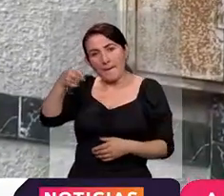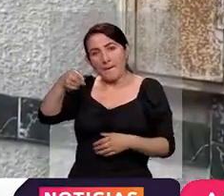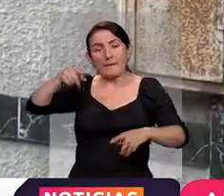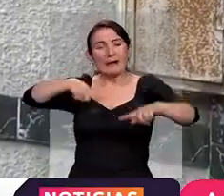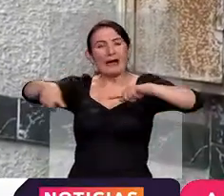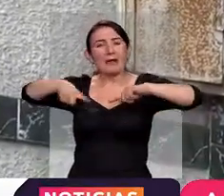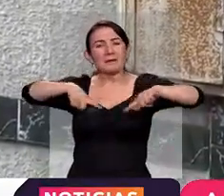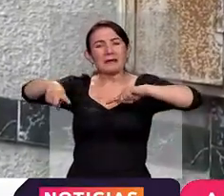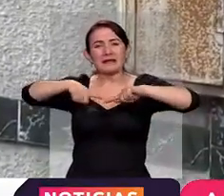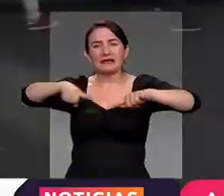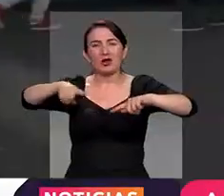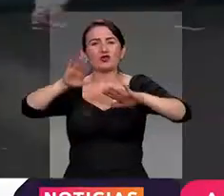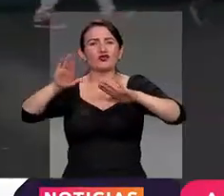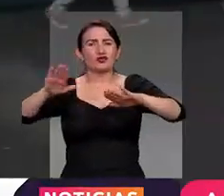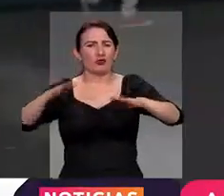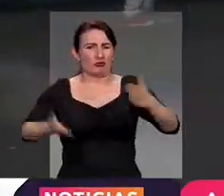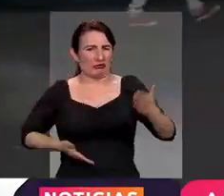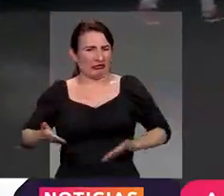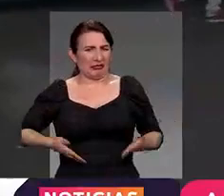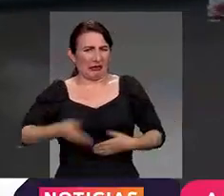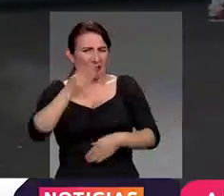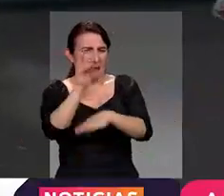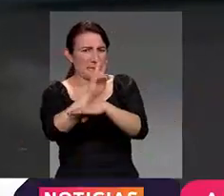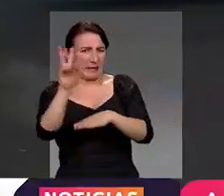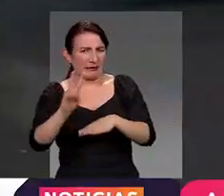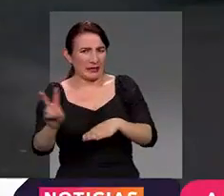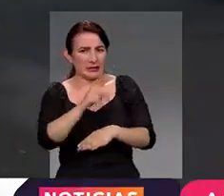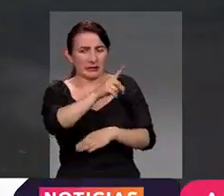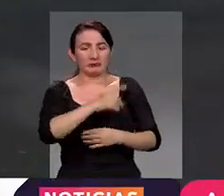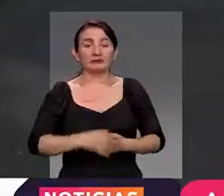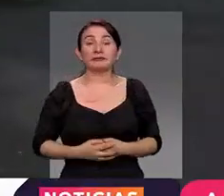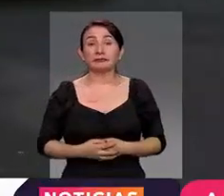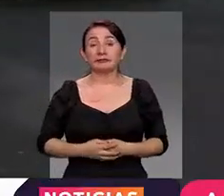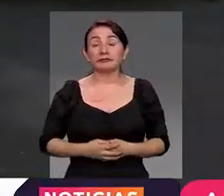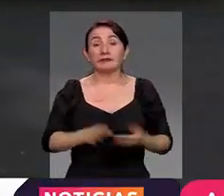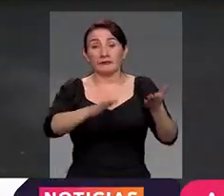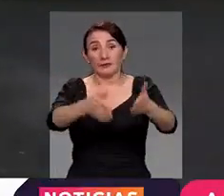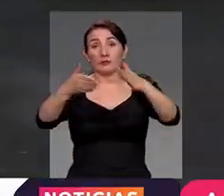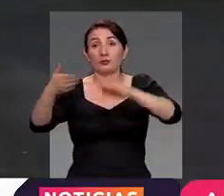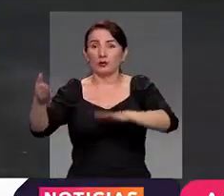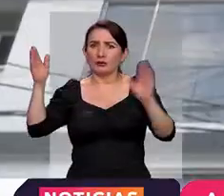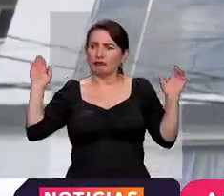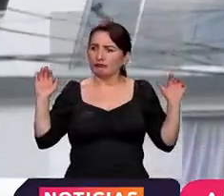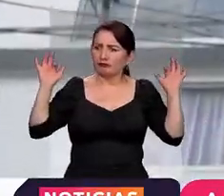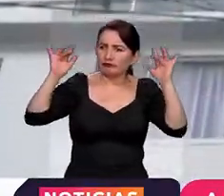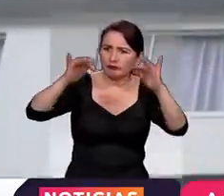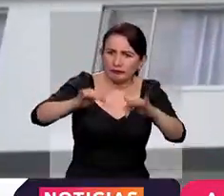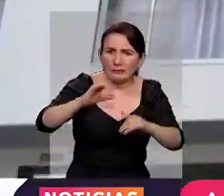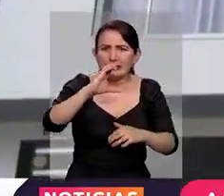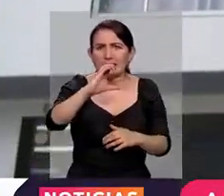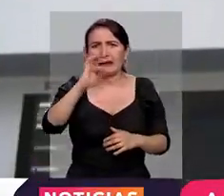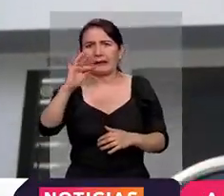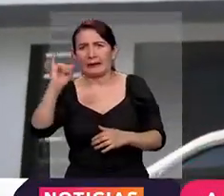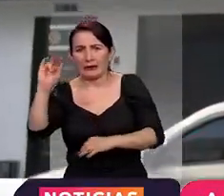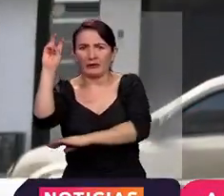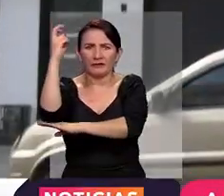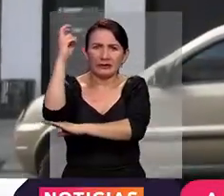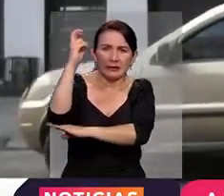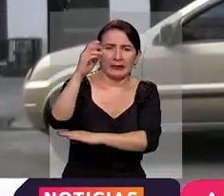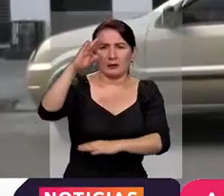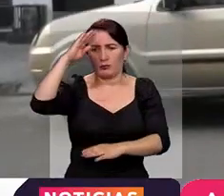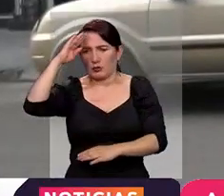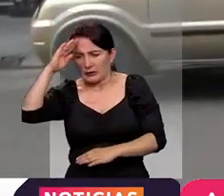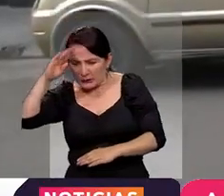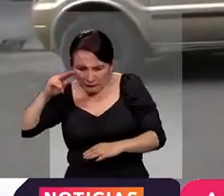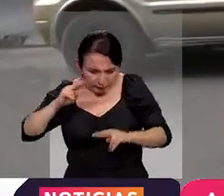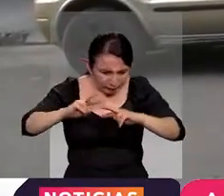de un establecimiento comercial que se encontraba afuera del local. Hasta el lugar llegaron agentes del CTI de la Fiscalía, quienes